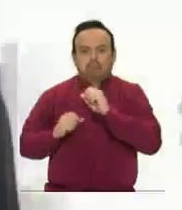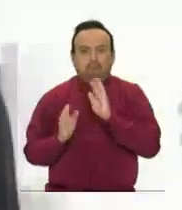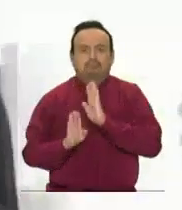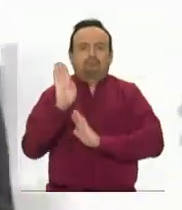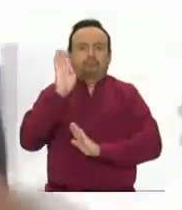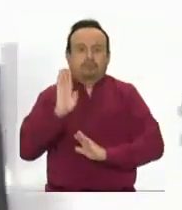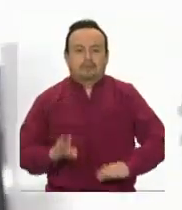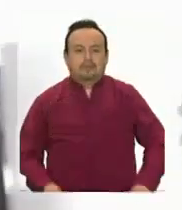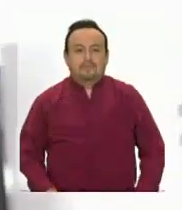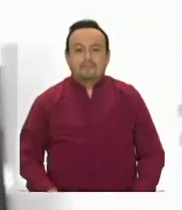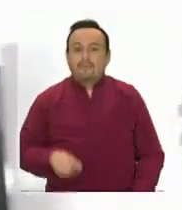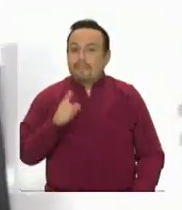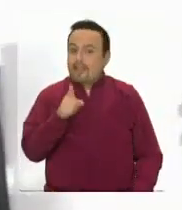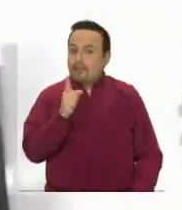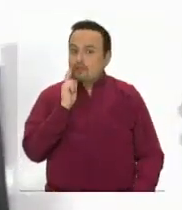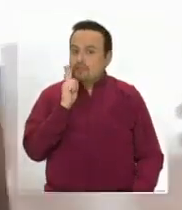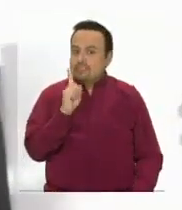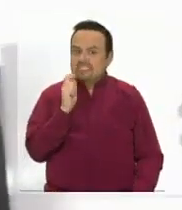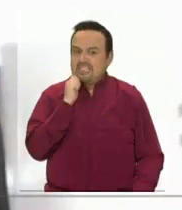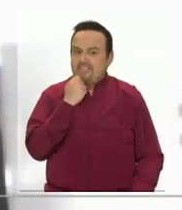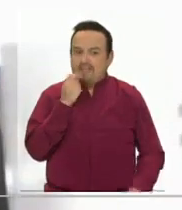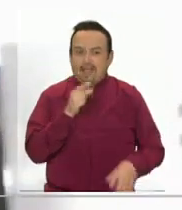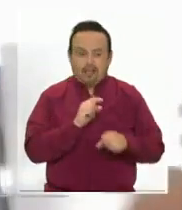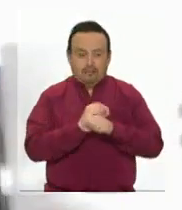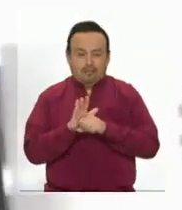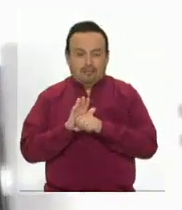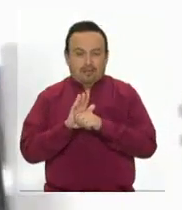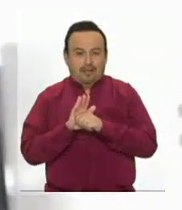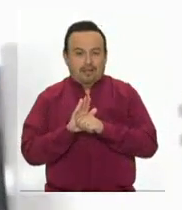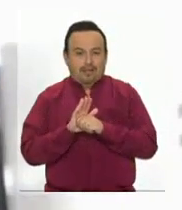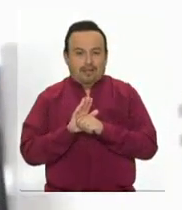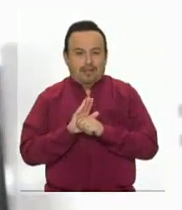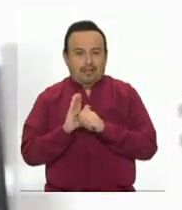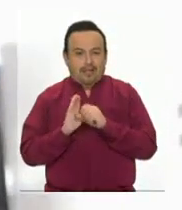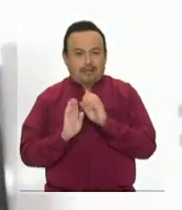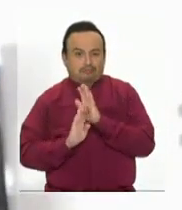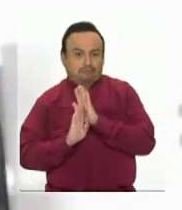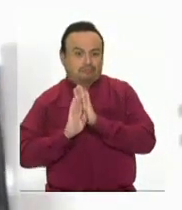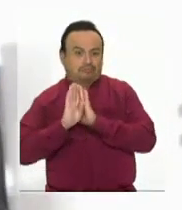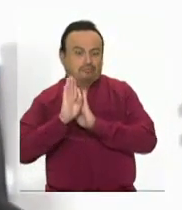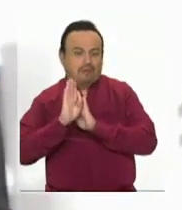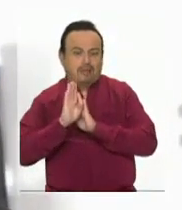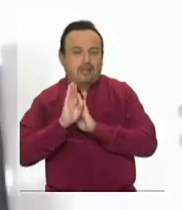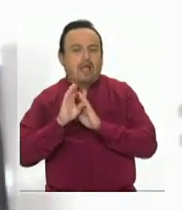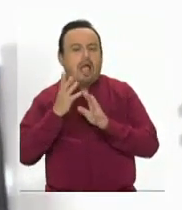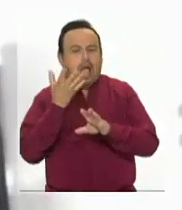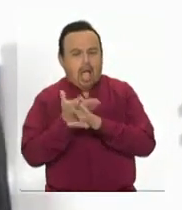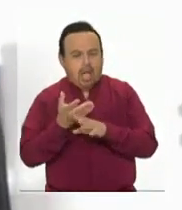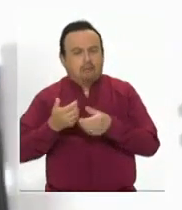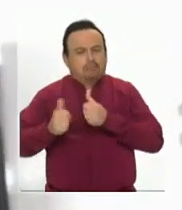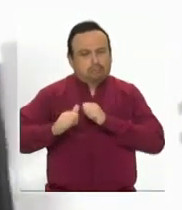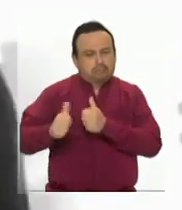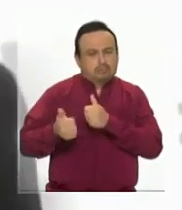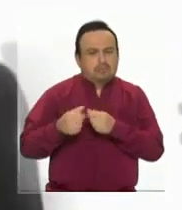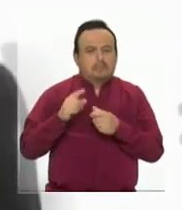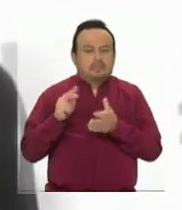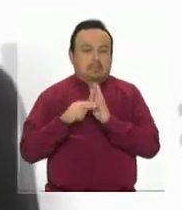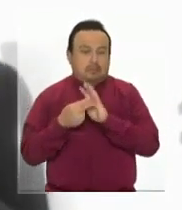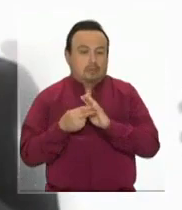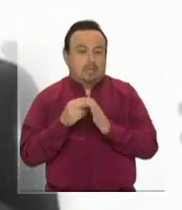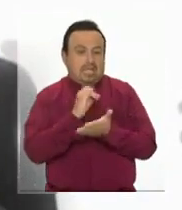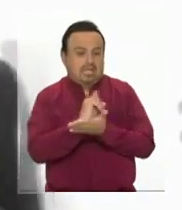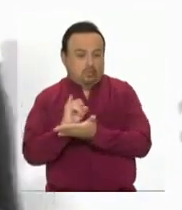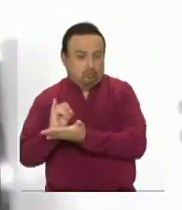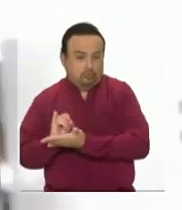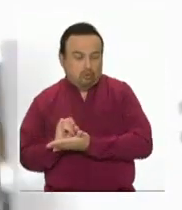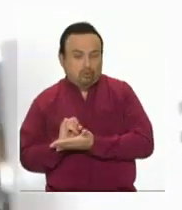uno. Eso no significa que una vez que termine el coronavirus no sigan habiendo desafíos significativos en torno a las instituciones, pero sin